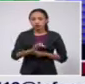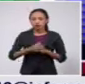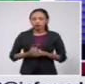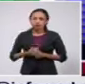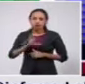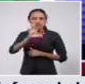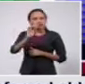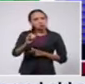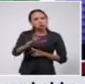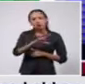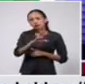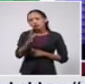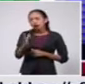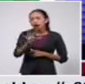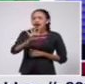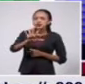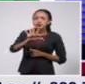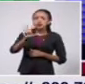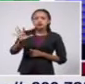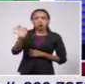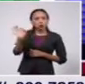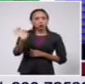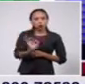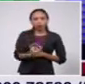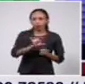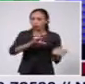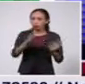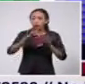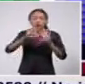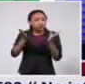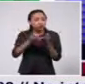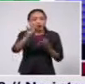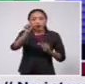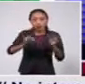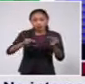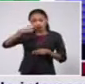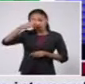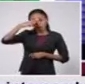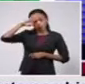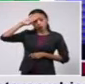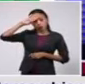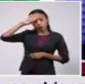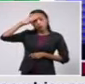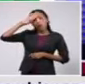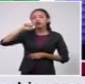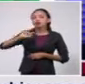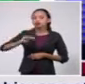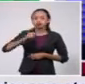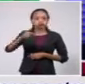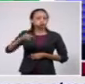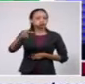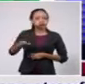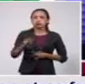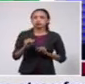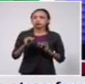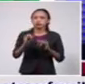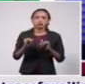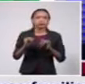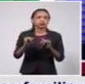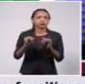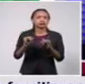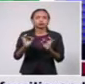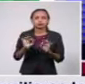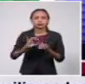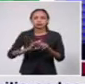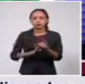un 55% de todos los casos que en Cuba diariamente se diagnostican con COVID no